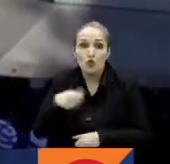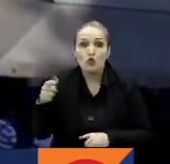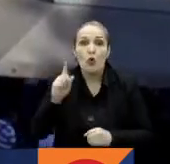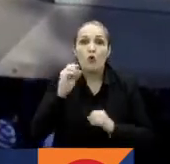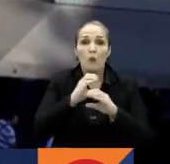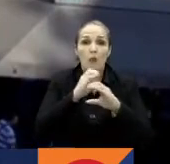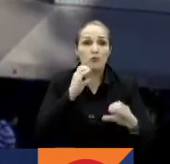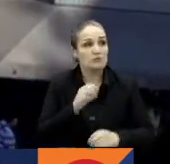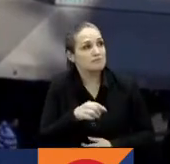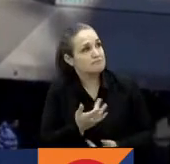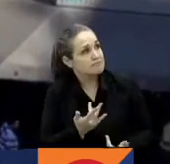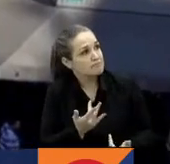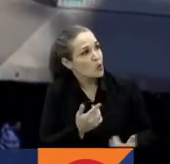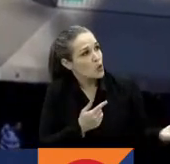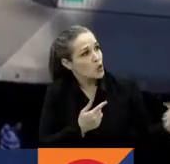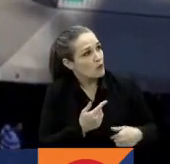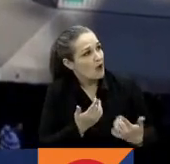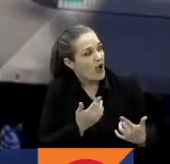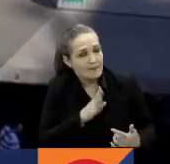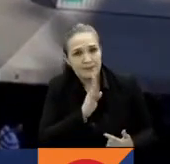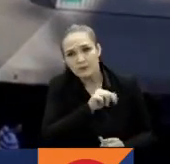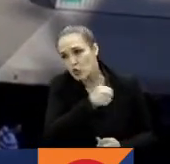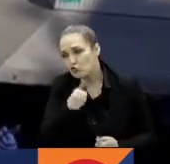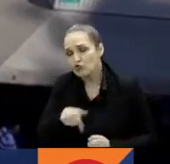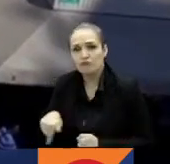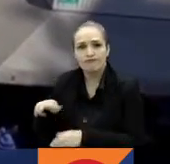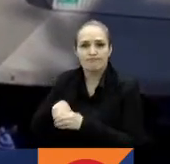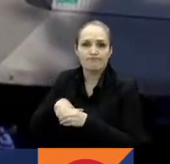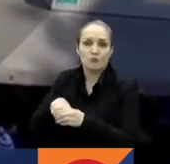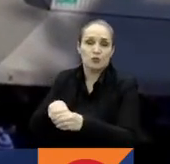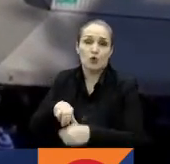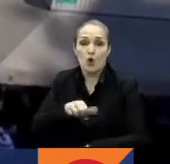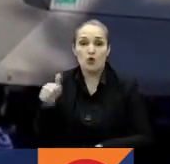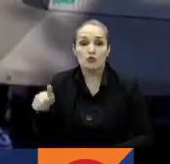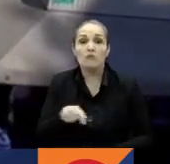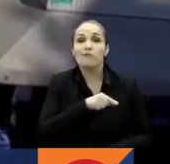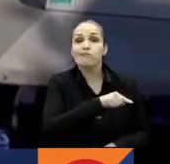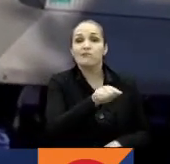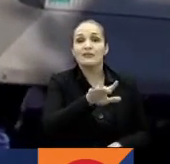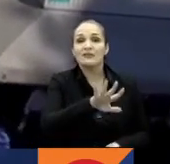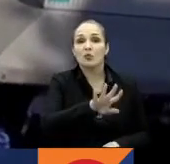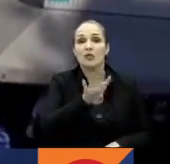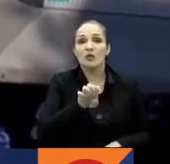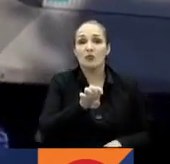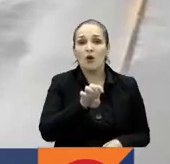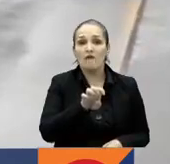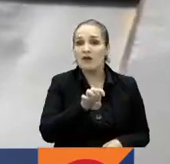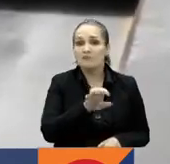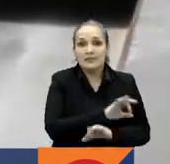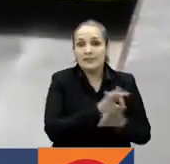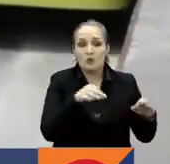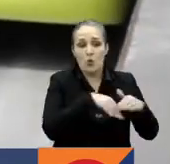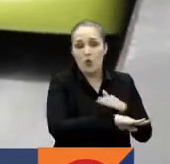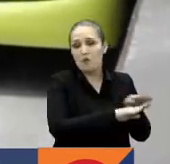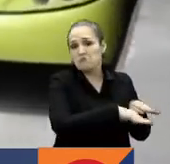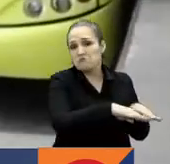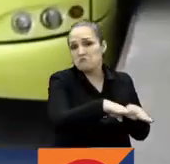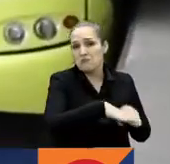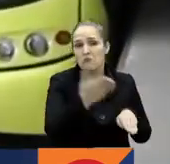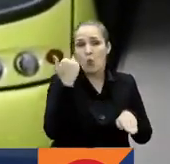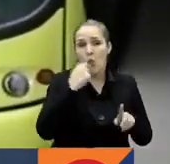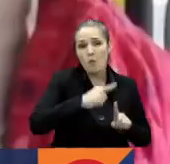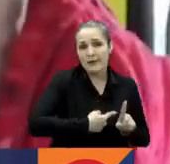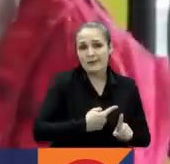a la mitad. En total son 59 las rutas alimentadoras que dejaron de prestar los servicios desde hace aproximadamente un mes.